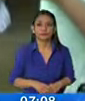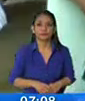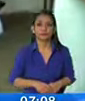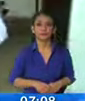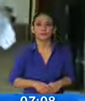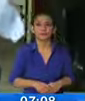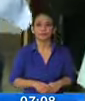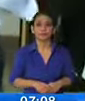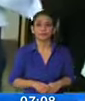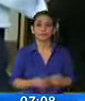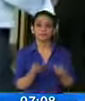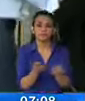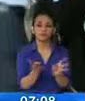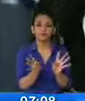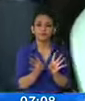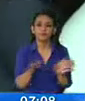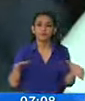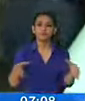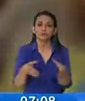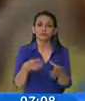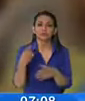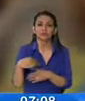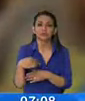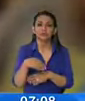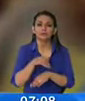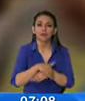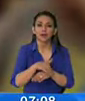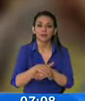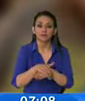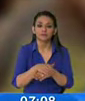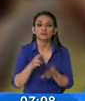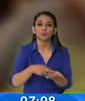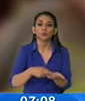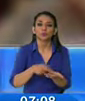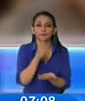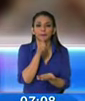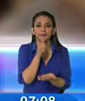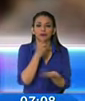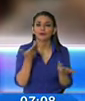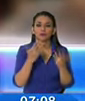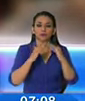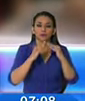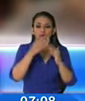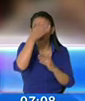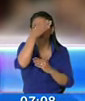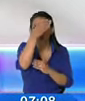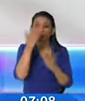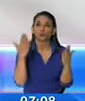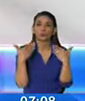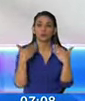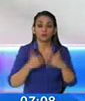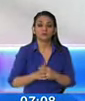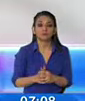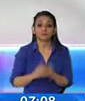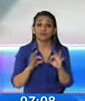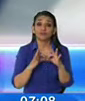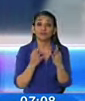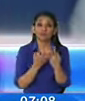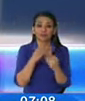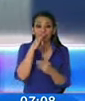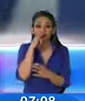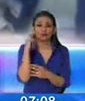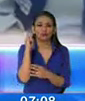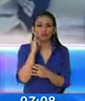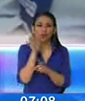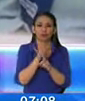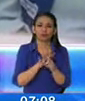El encuentro se desarrolló durante la tarde de este miércoles a puerta cerrada en la Casa de la Cultura. Hasta ese sitio llegaron familiares de las víctimas de